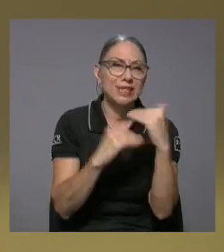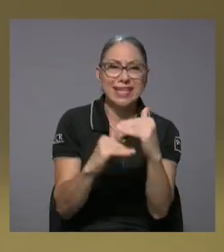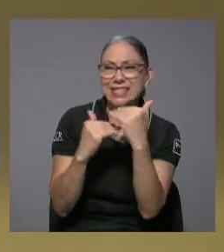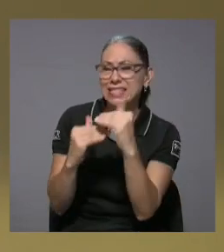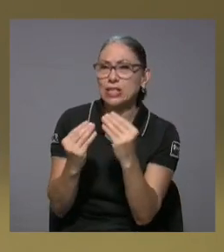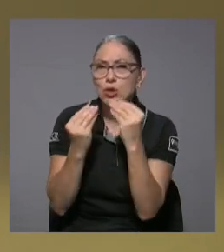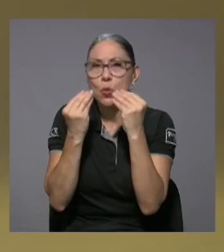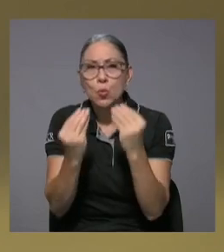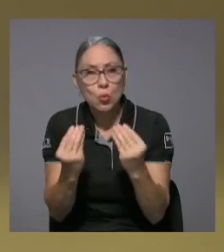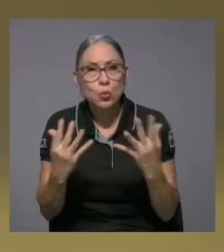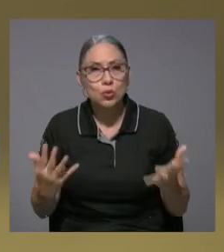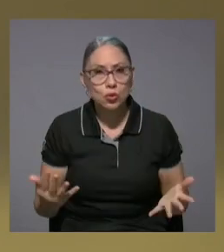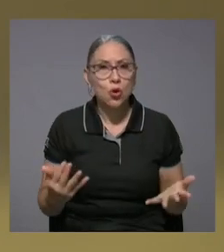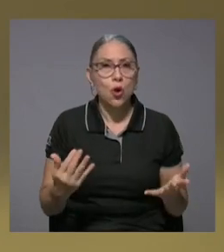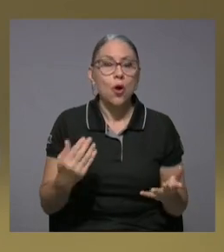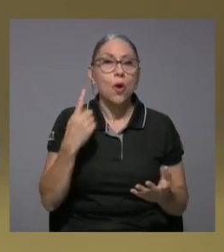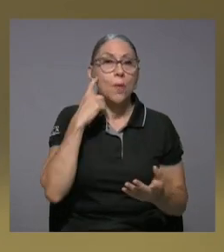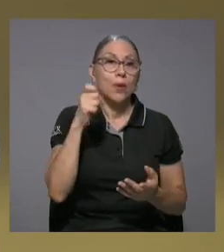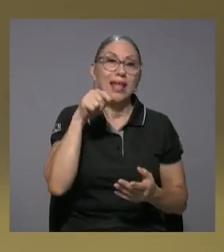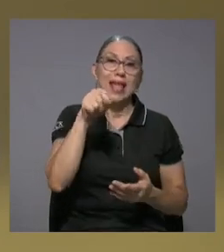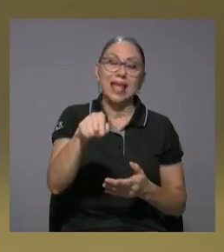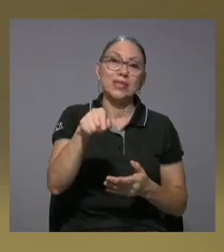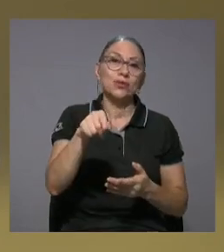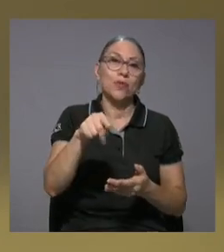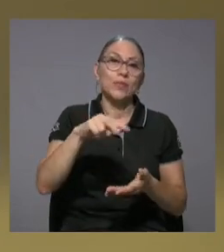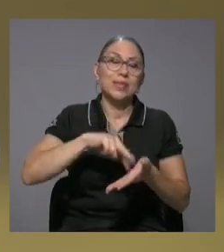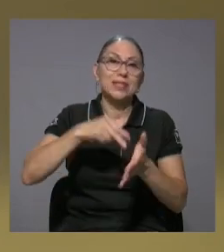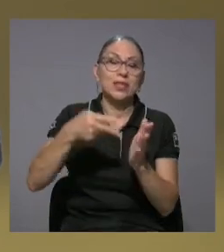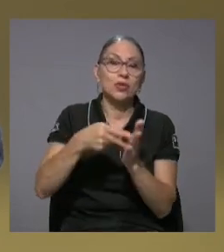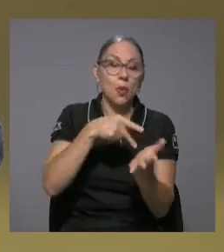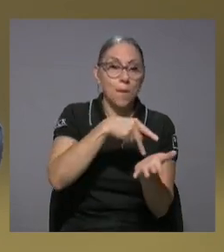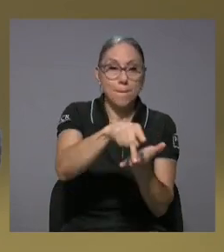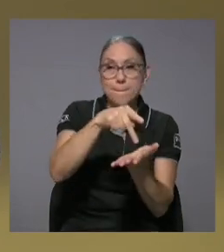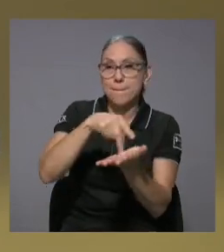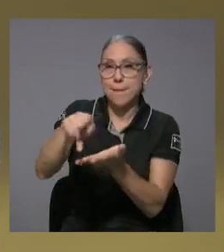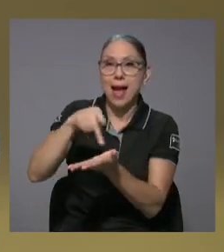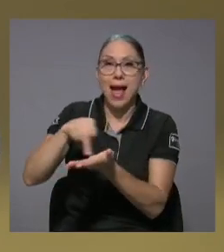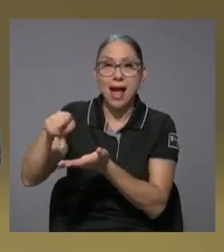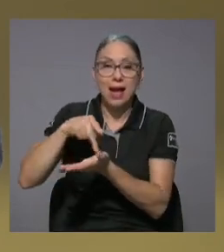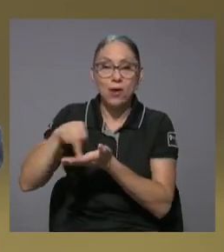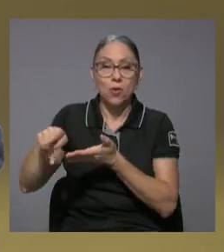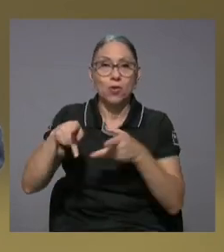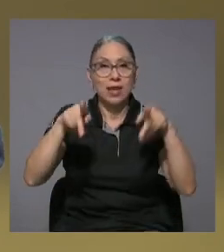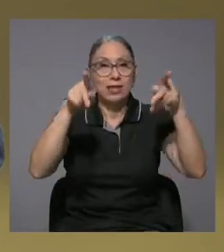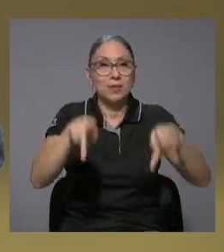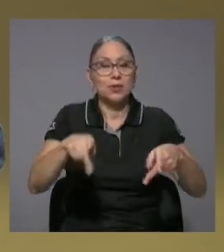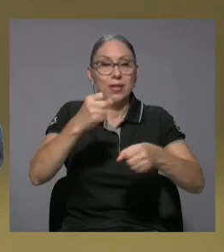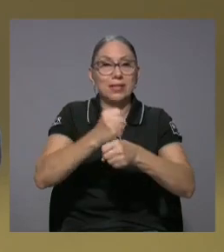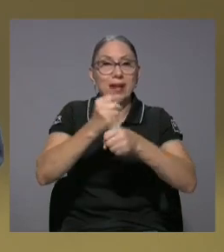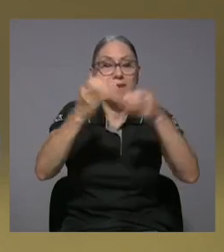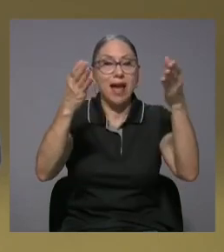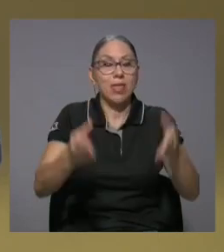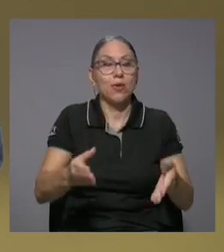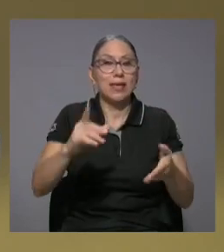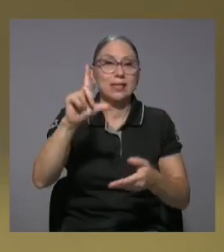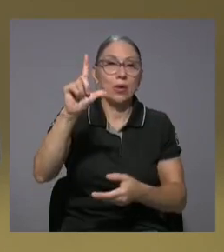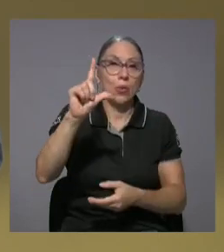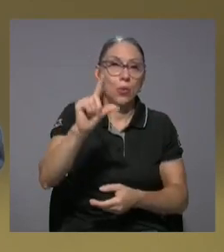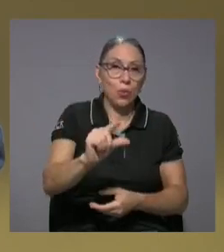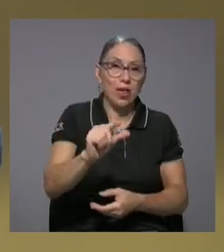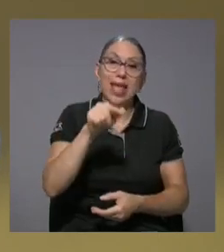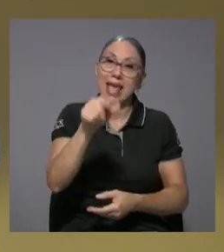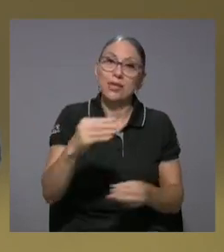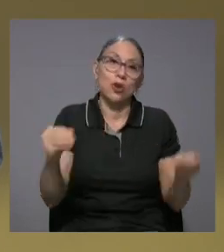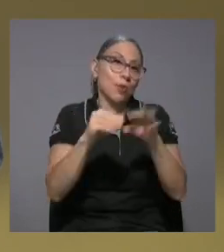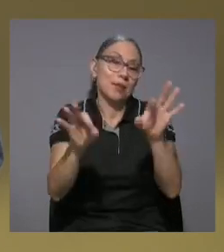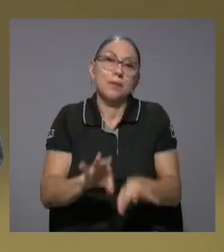se absorbió por una reducción muy importante del pago de remuneraciones, de la masa salarial, que es el porcentaje más importante, como en todos